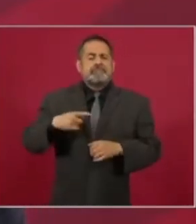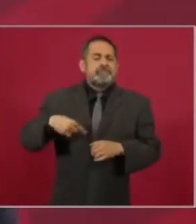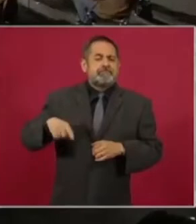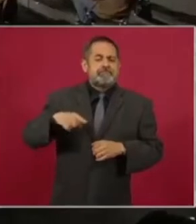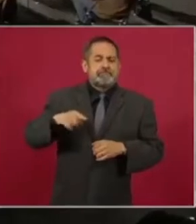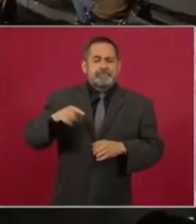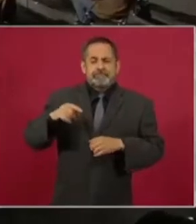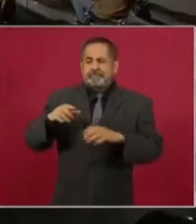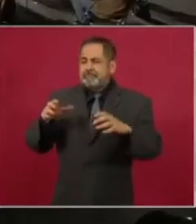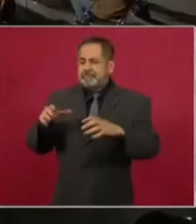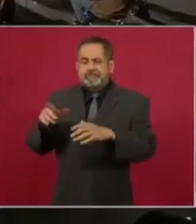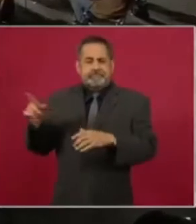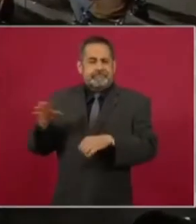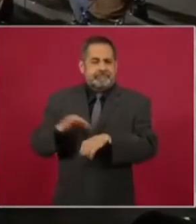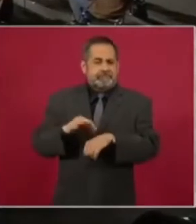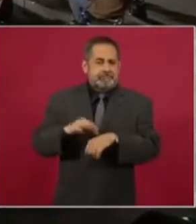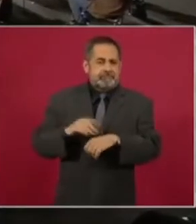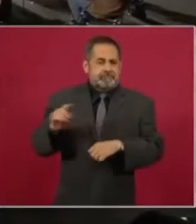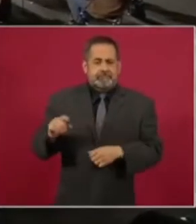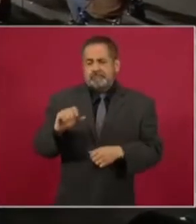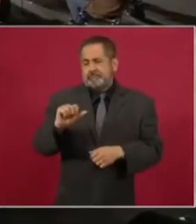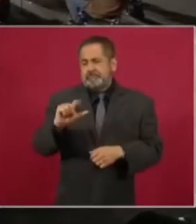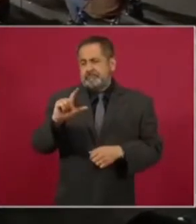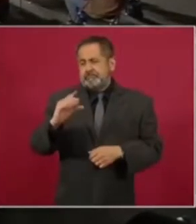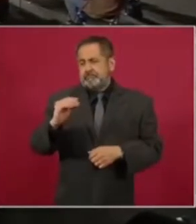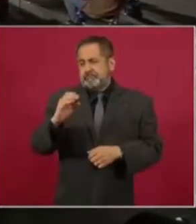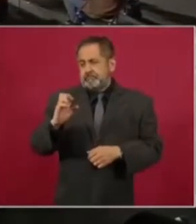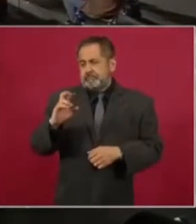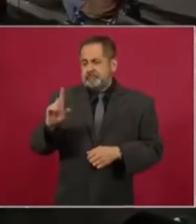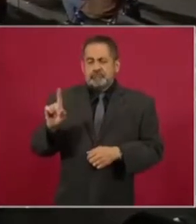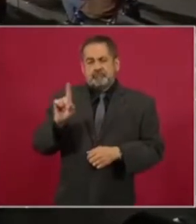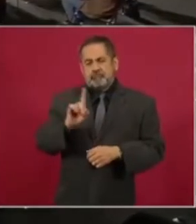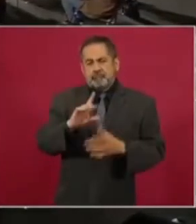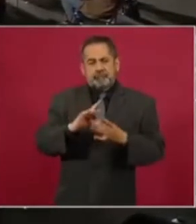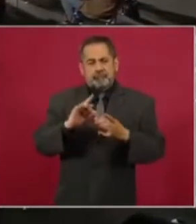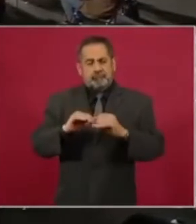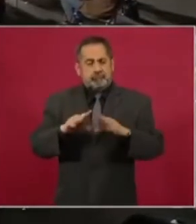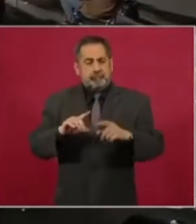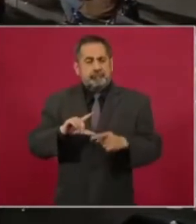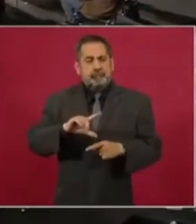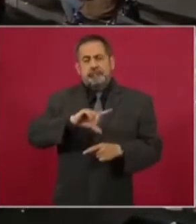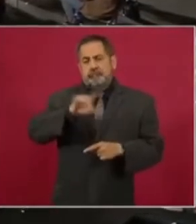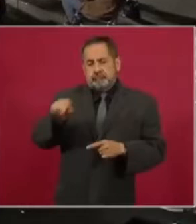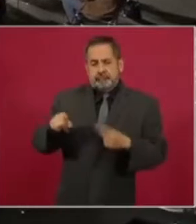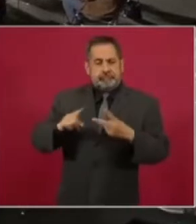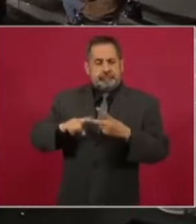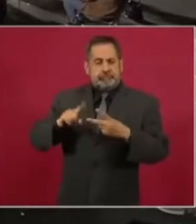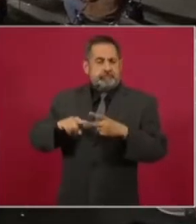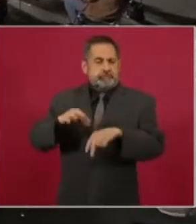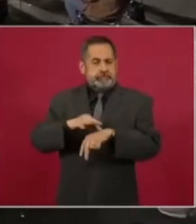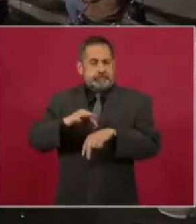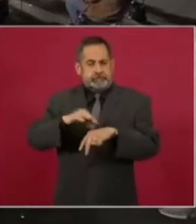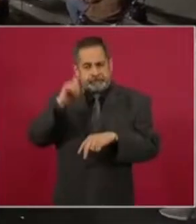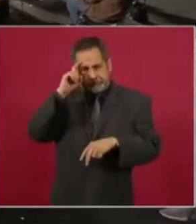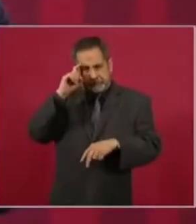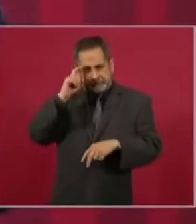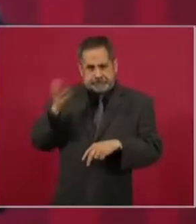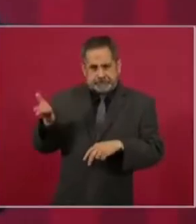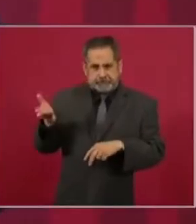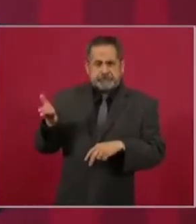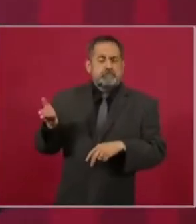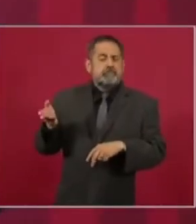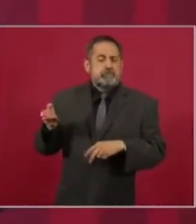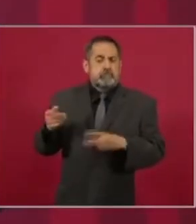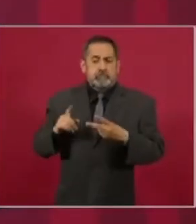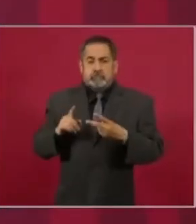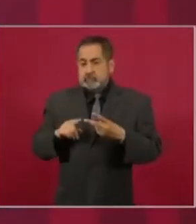doctor Jorge Alcocer, luego el doctor Hugo López-Gatell. Ha sido